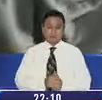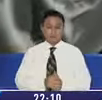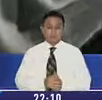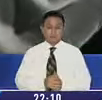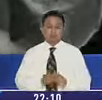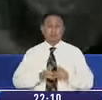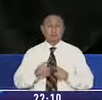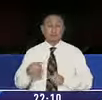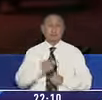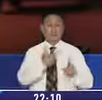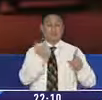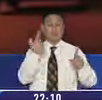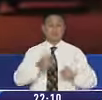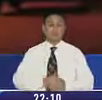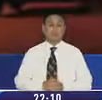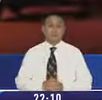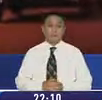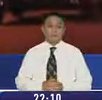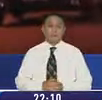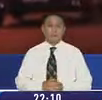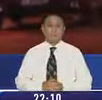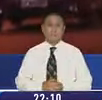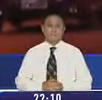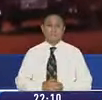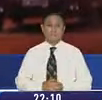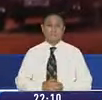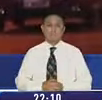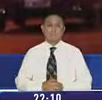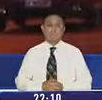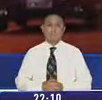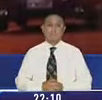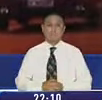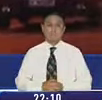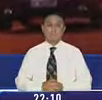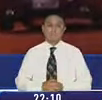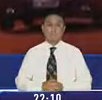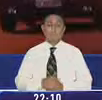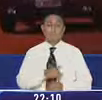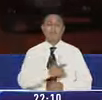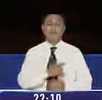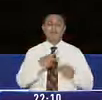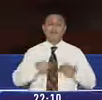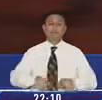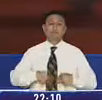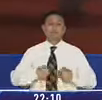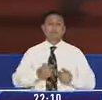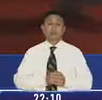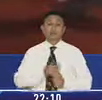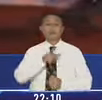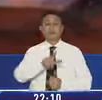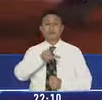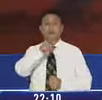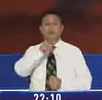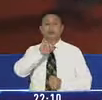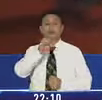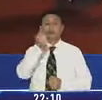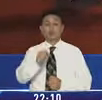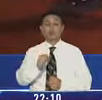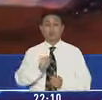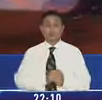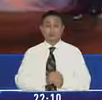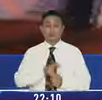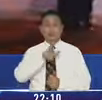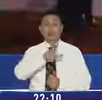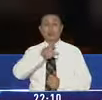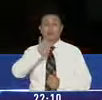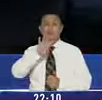desenlace fatal. Varios impactos de bala acabaron con la vida de Luis Álvarez Rodríguez, de